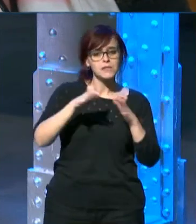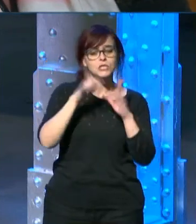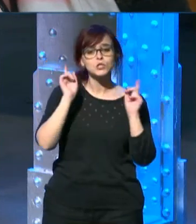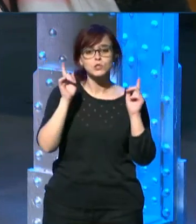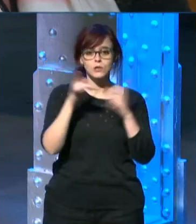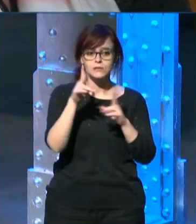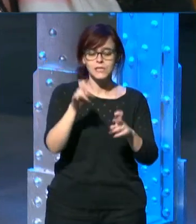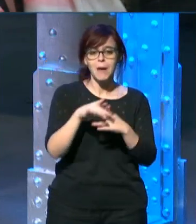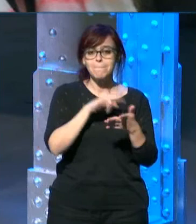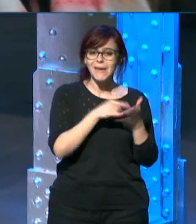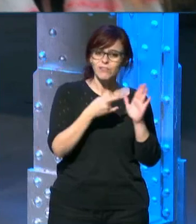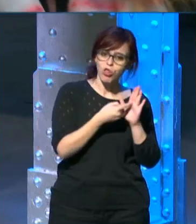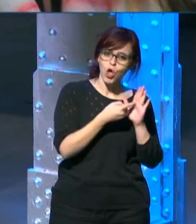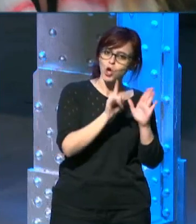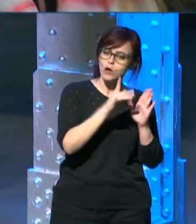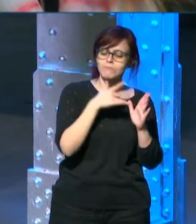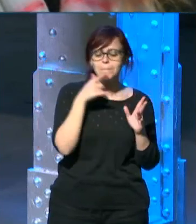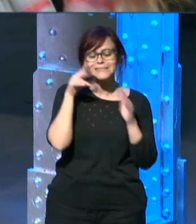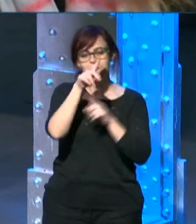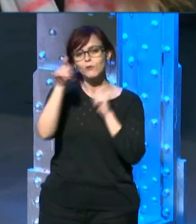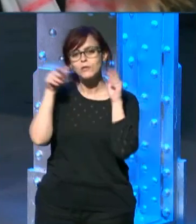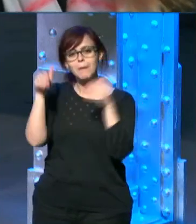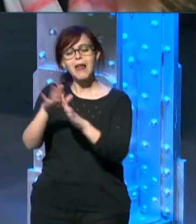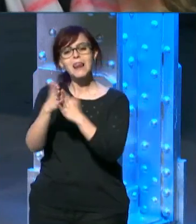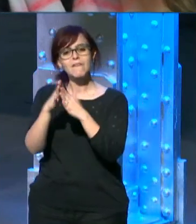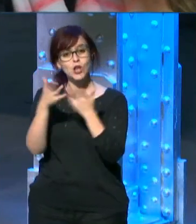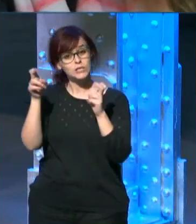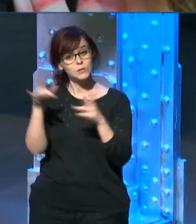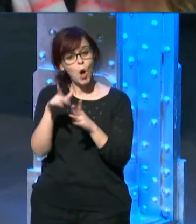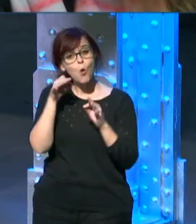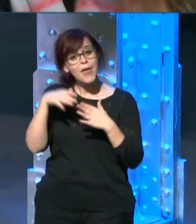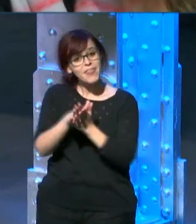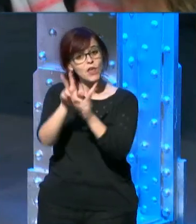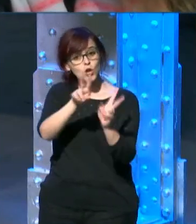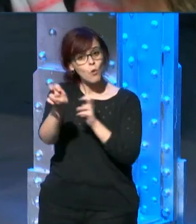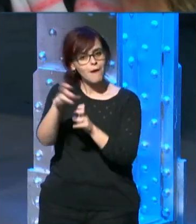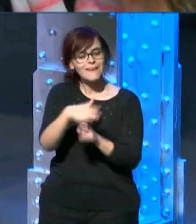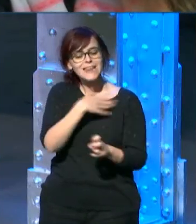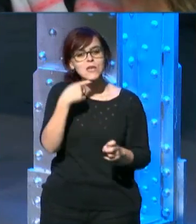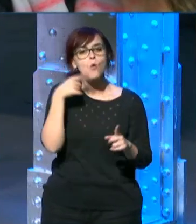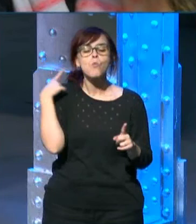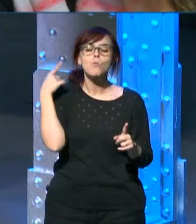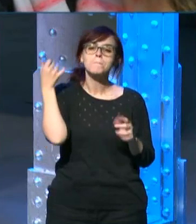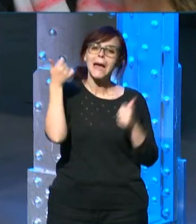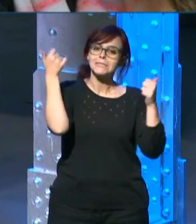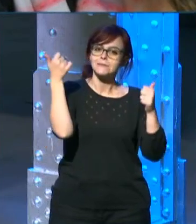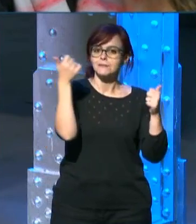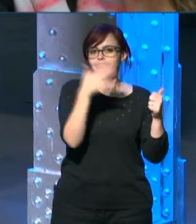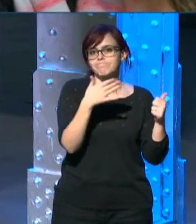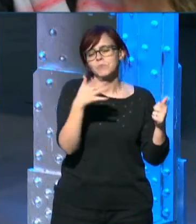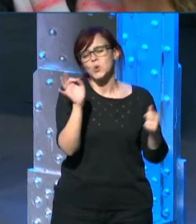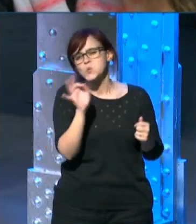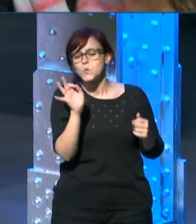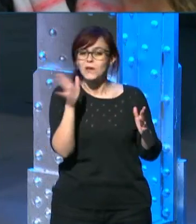relacionada tanto con los métodos, sino más con el libro. Habéis dicho que en esta nueva edición habéis querido dar un punto o no habéis querido